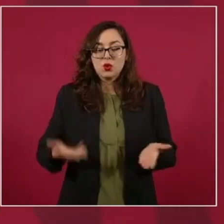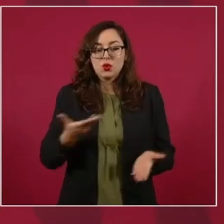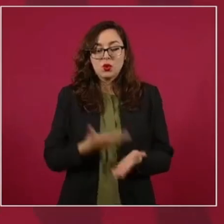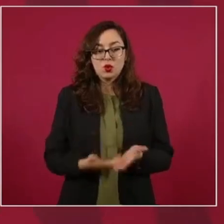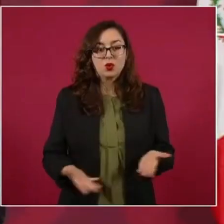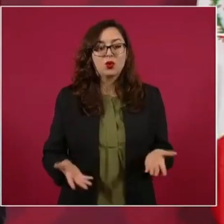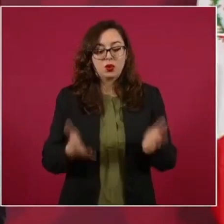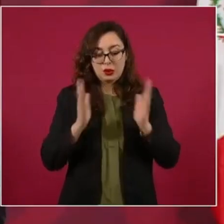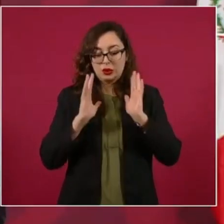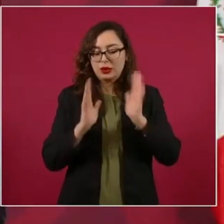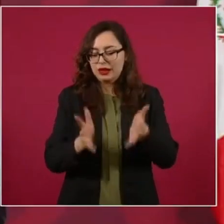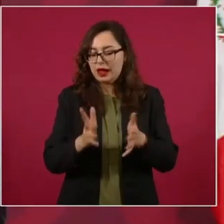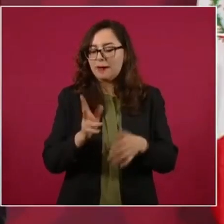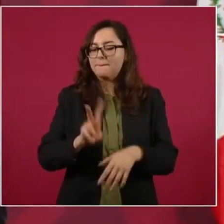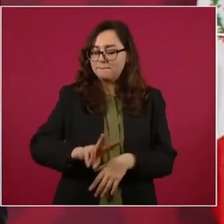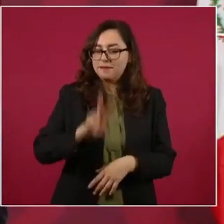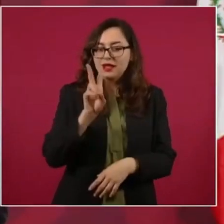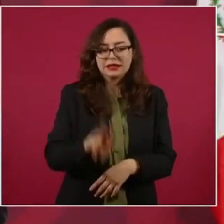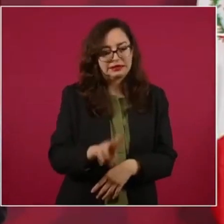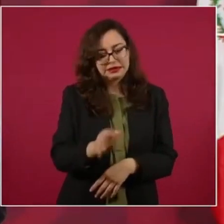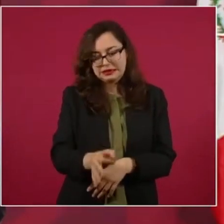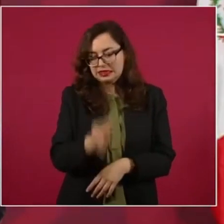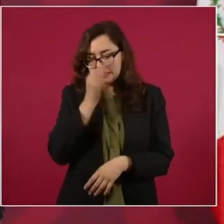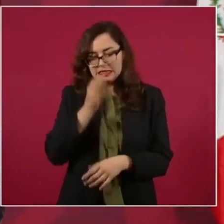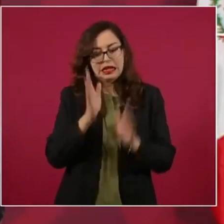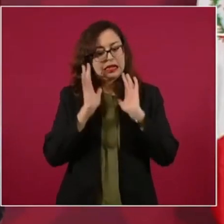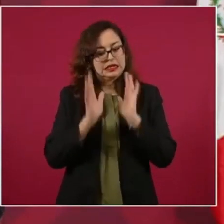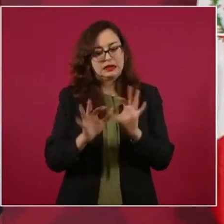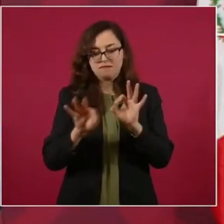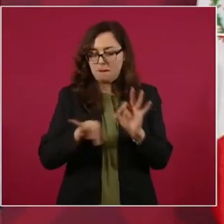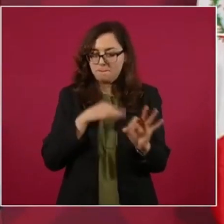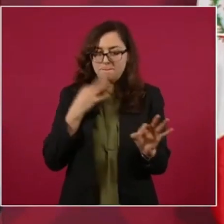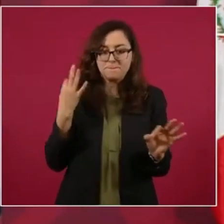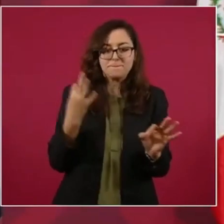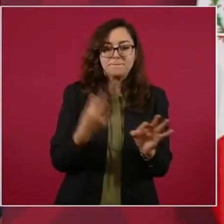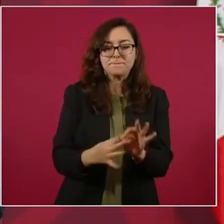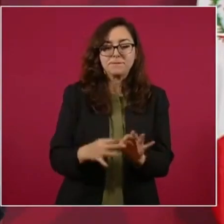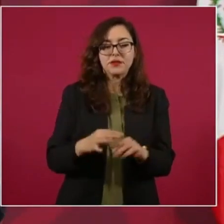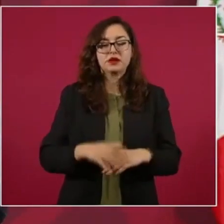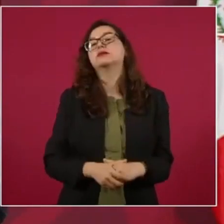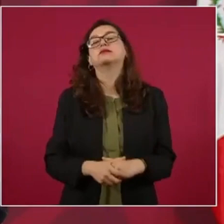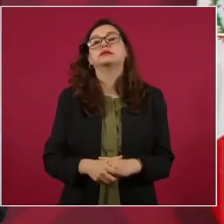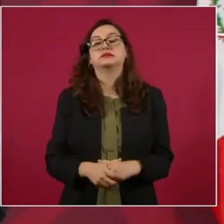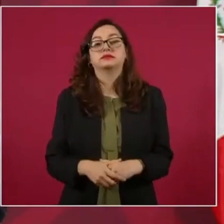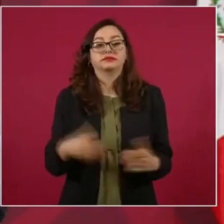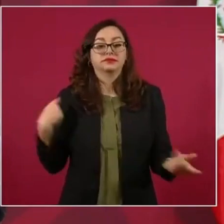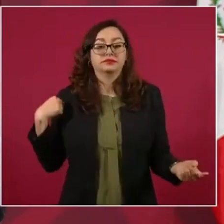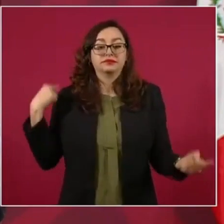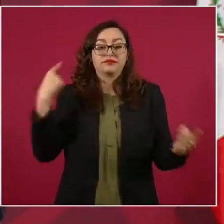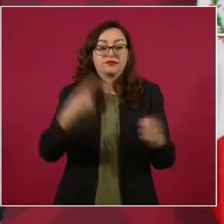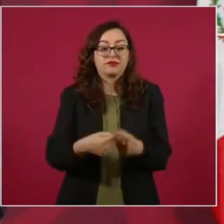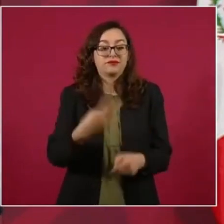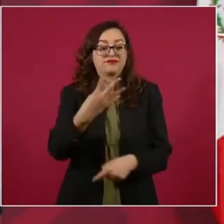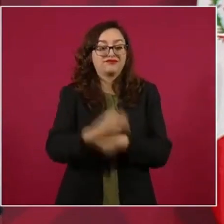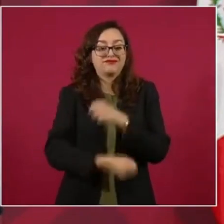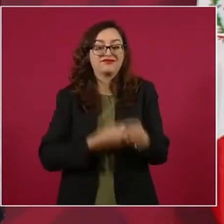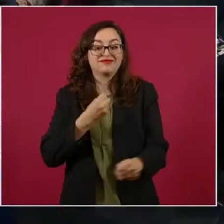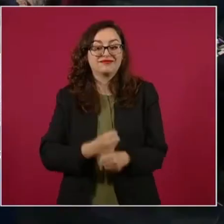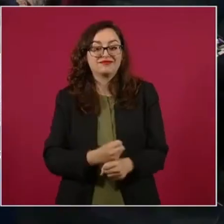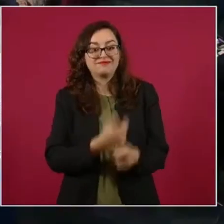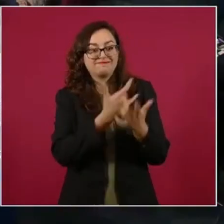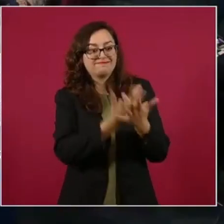trabajando, ya se va a terminar, pero casi han transcurrido 4